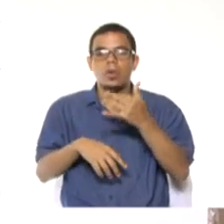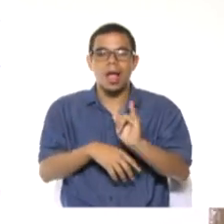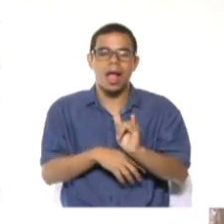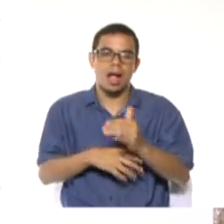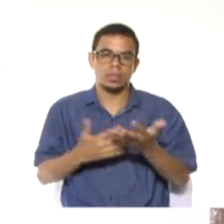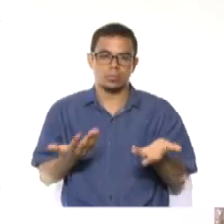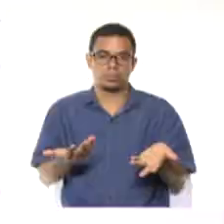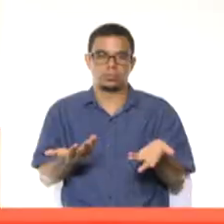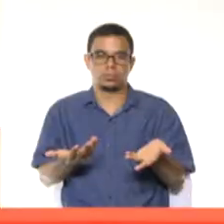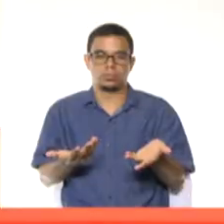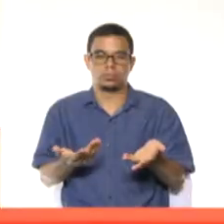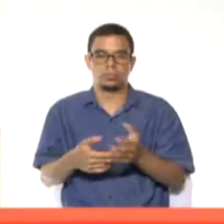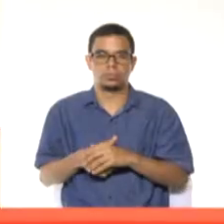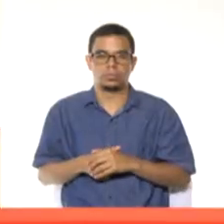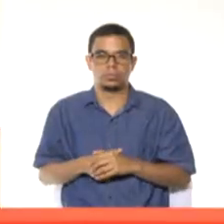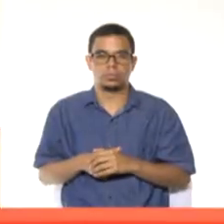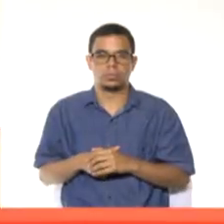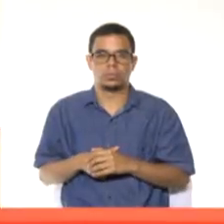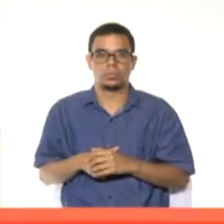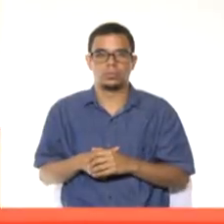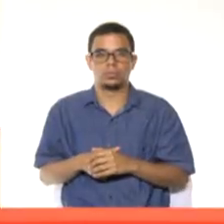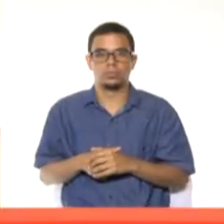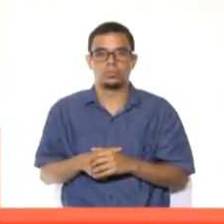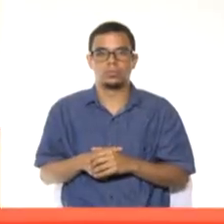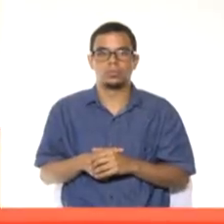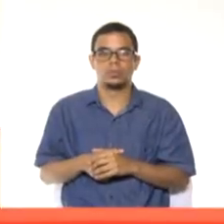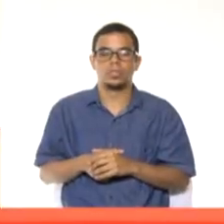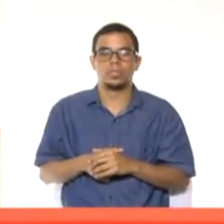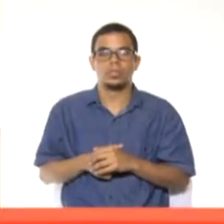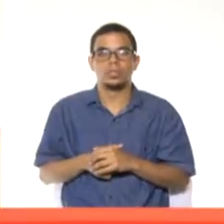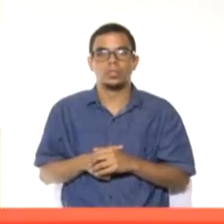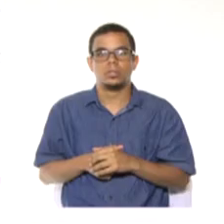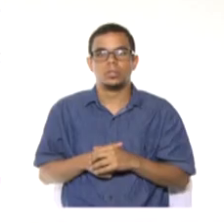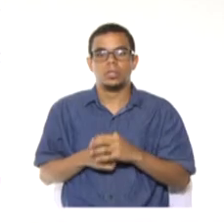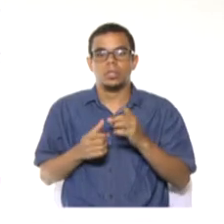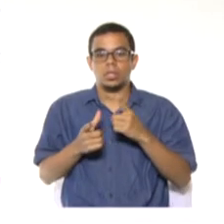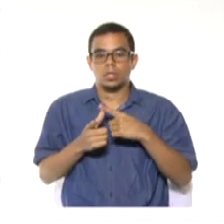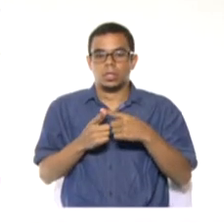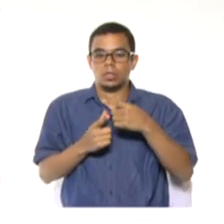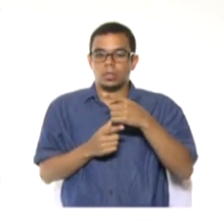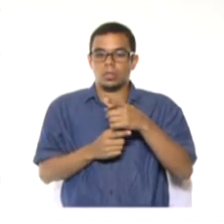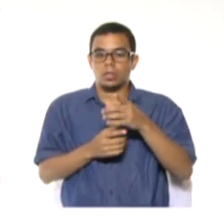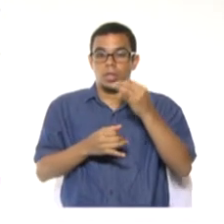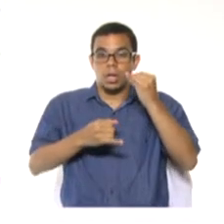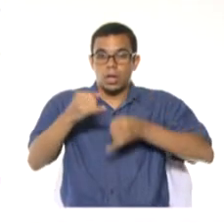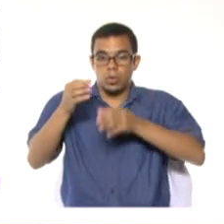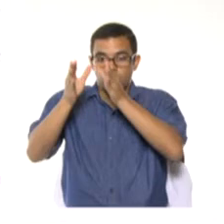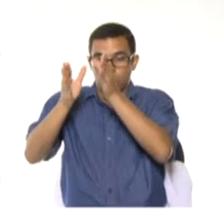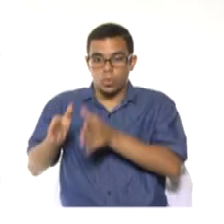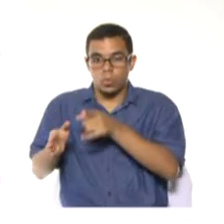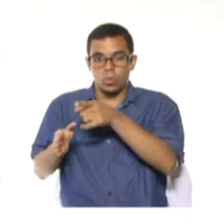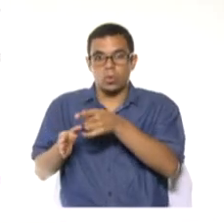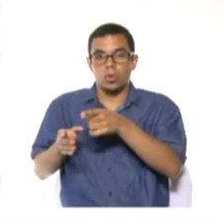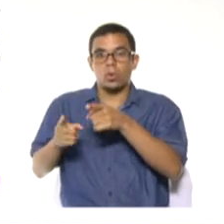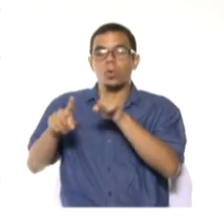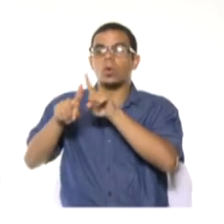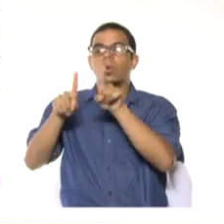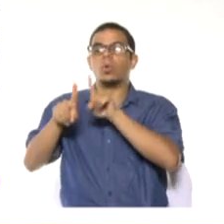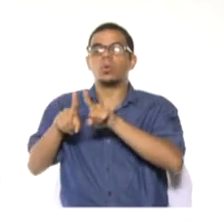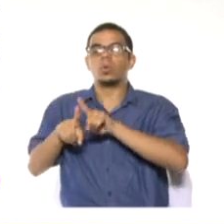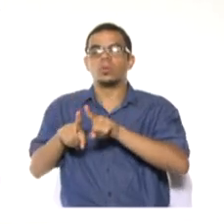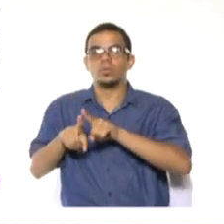manipulando. Fíjense que aquí me está indicando varios tipos de suelos. Estos son los tipos de